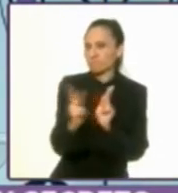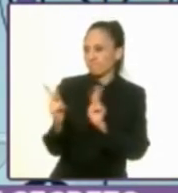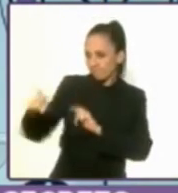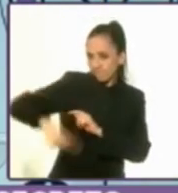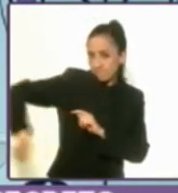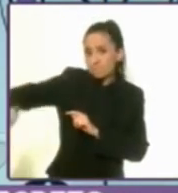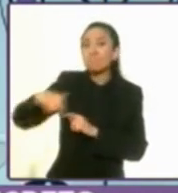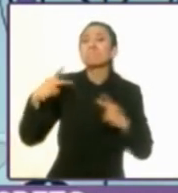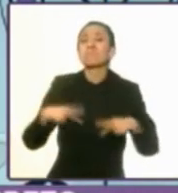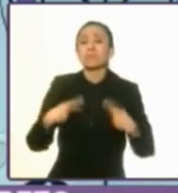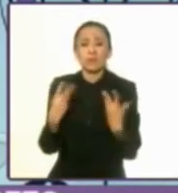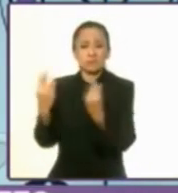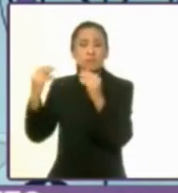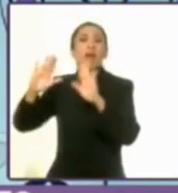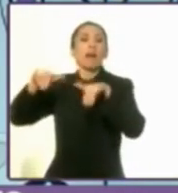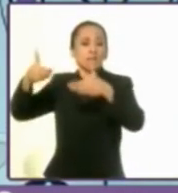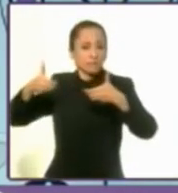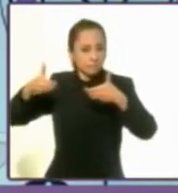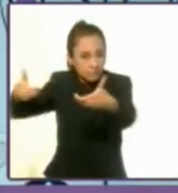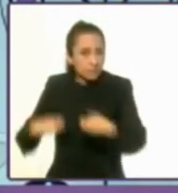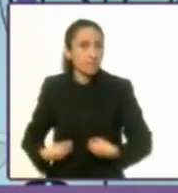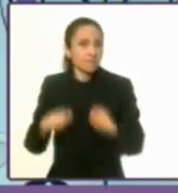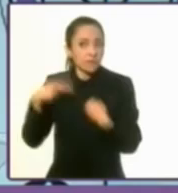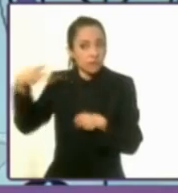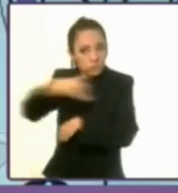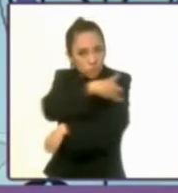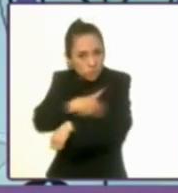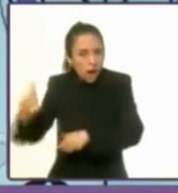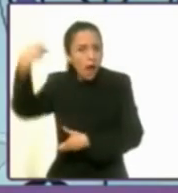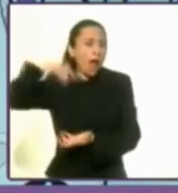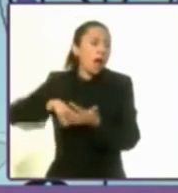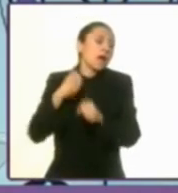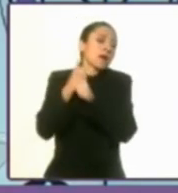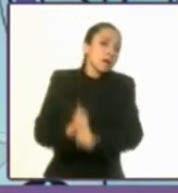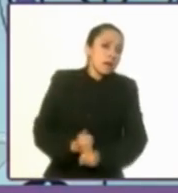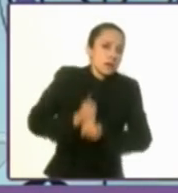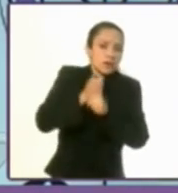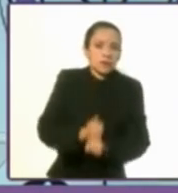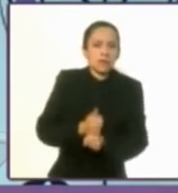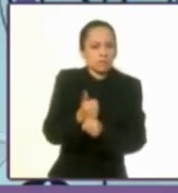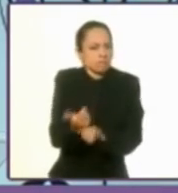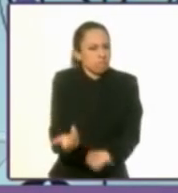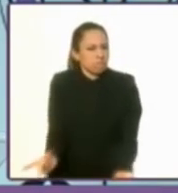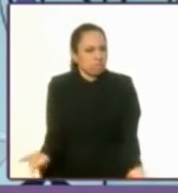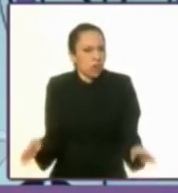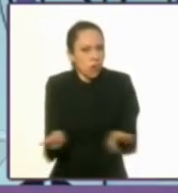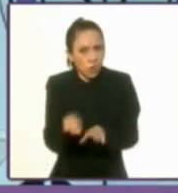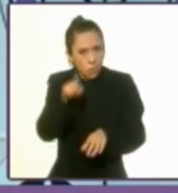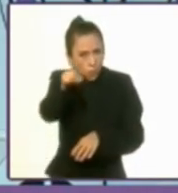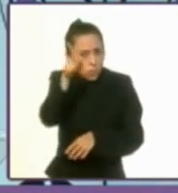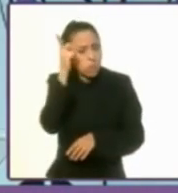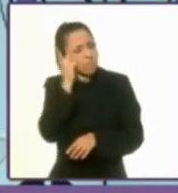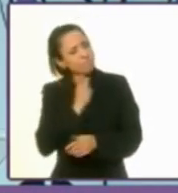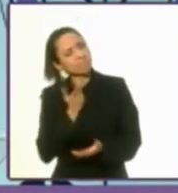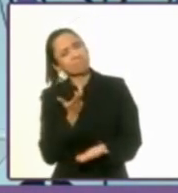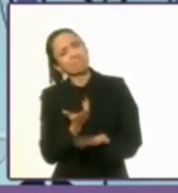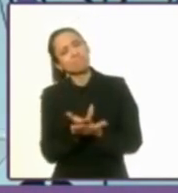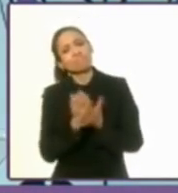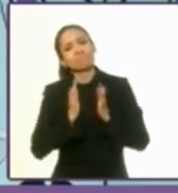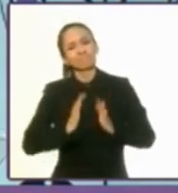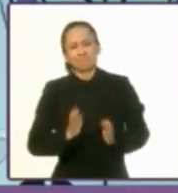que están sufriendo por su familia no puede ser posible que ver más tranquila gracias